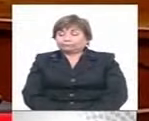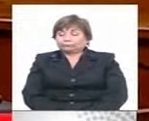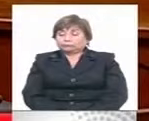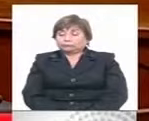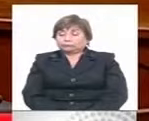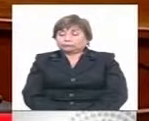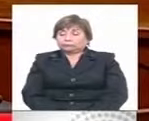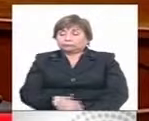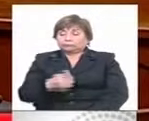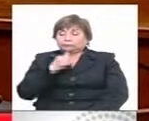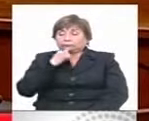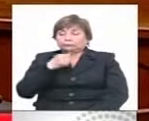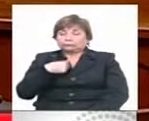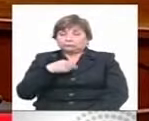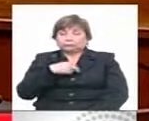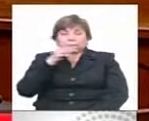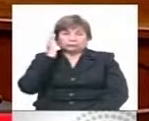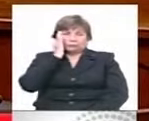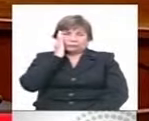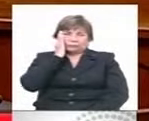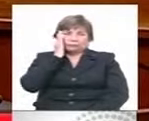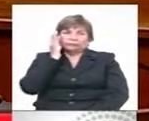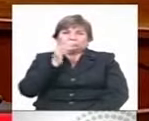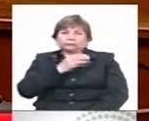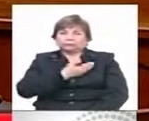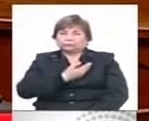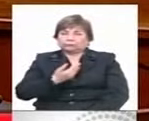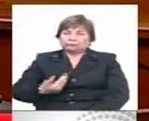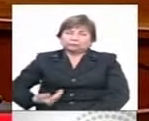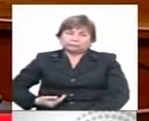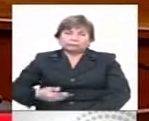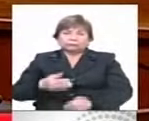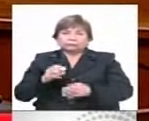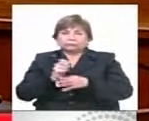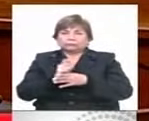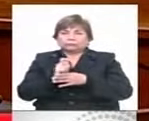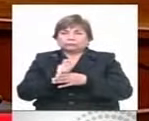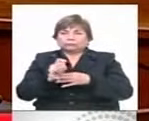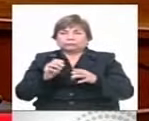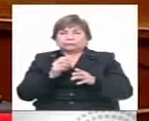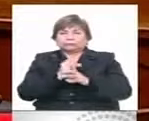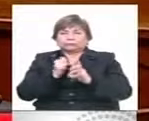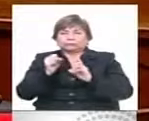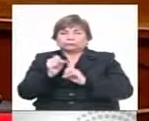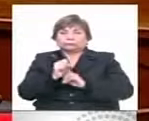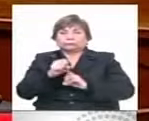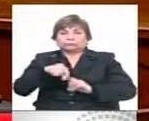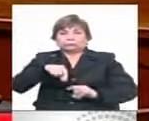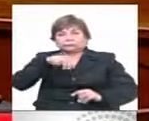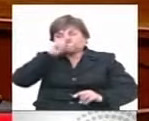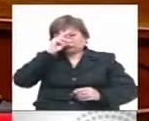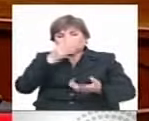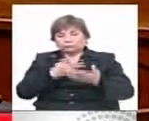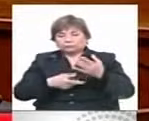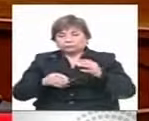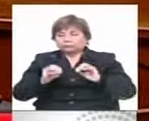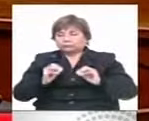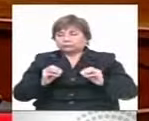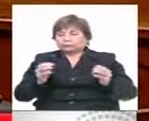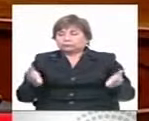somos conscientes de que el Estado cumple tareas esenciales para el desarrollo económico y social del país. Por eso, impulsaremos